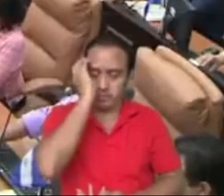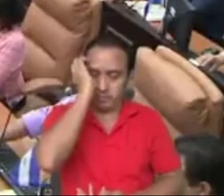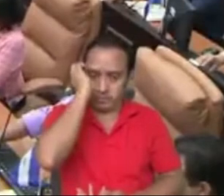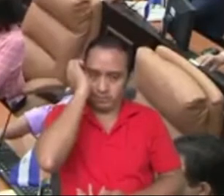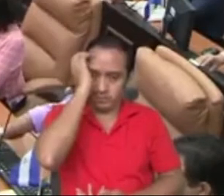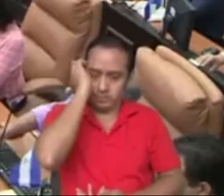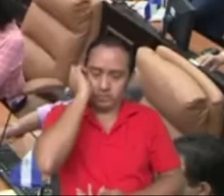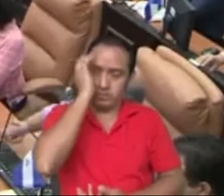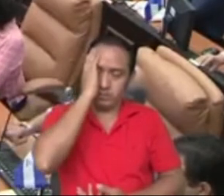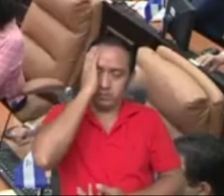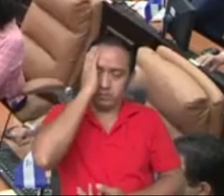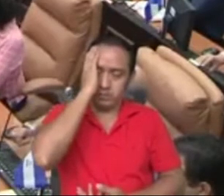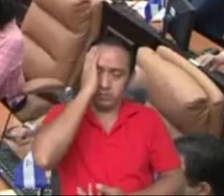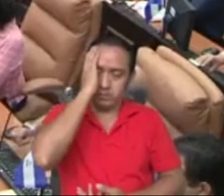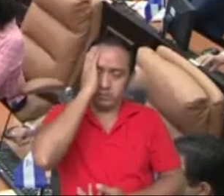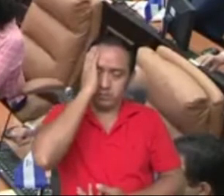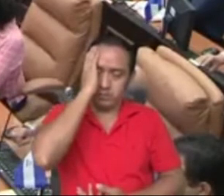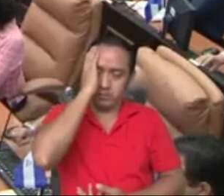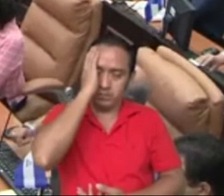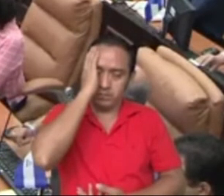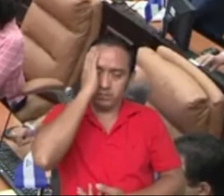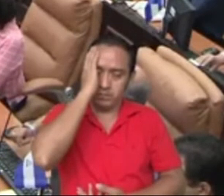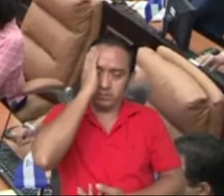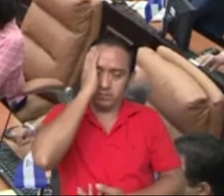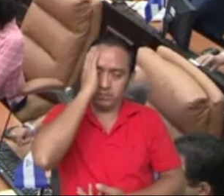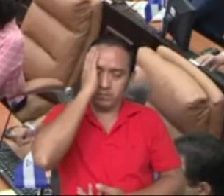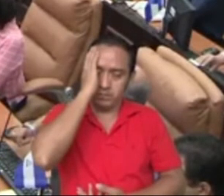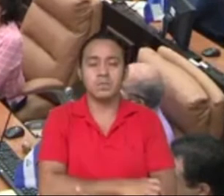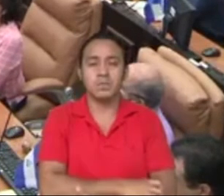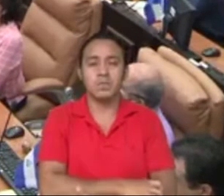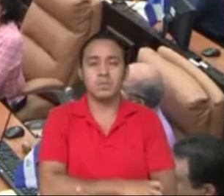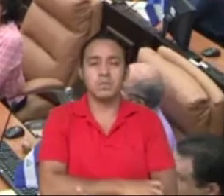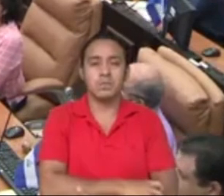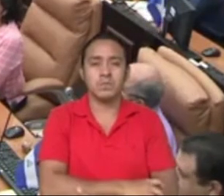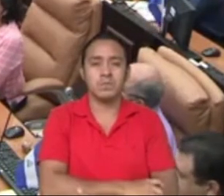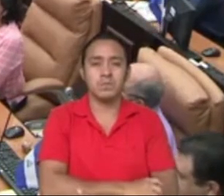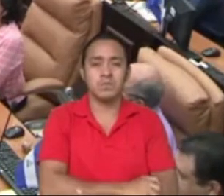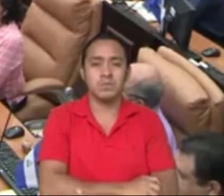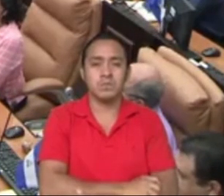Público para su consulta y dictamen. Noticias 12, Darlene Téllez.